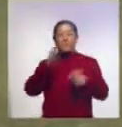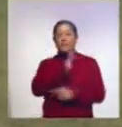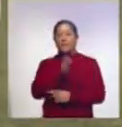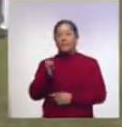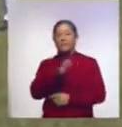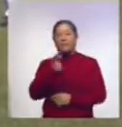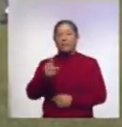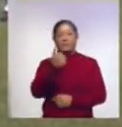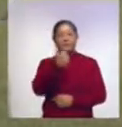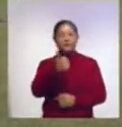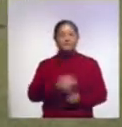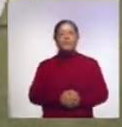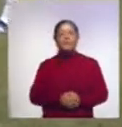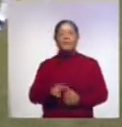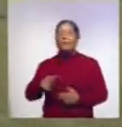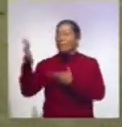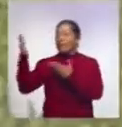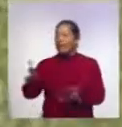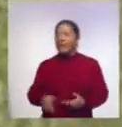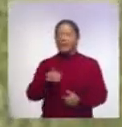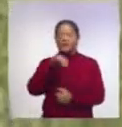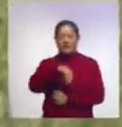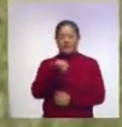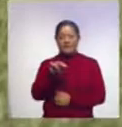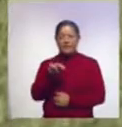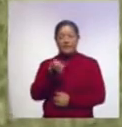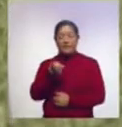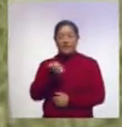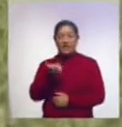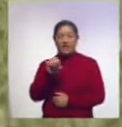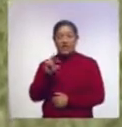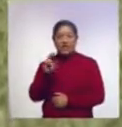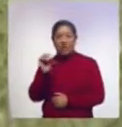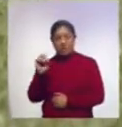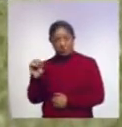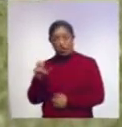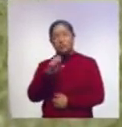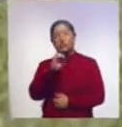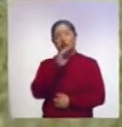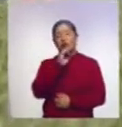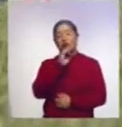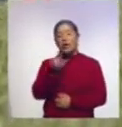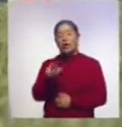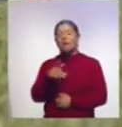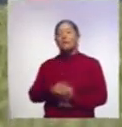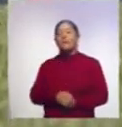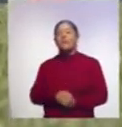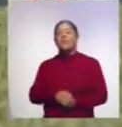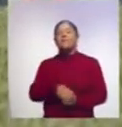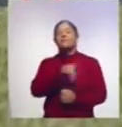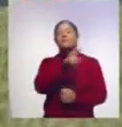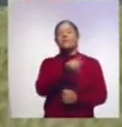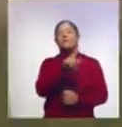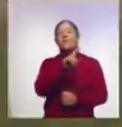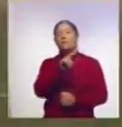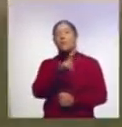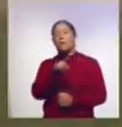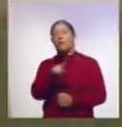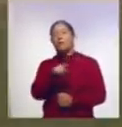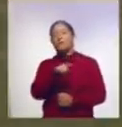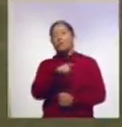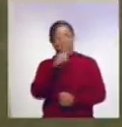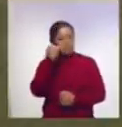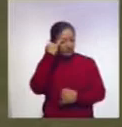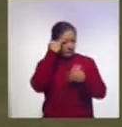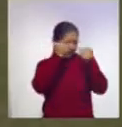cuando reciban a Albinegros de Orizaba. Sin echar las campanas al vuelo, Lorenzo Sáez, estratega de la Jauría,